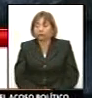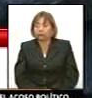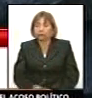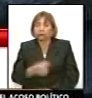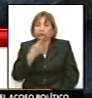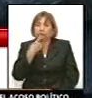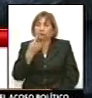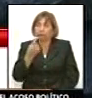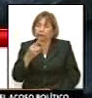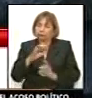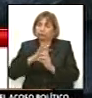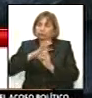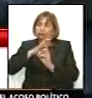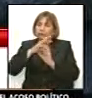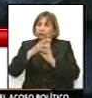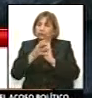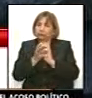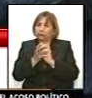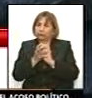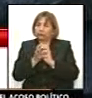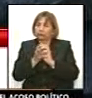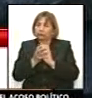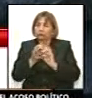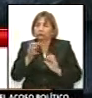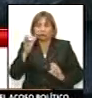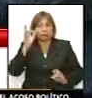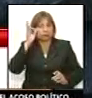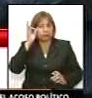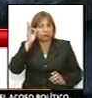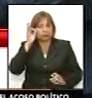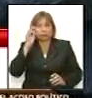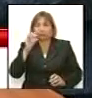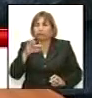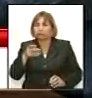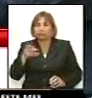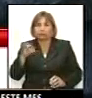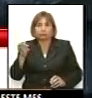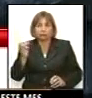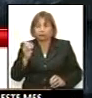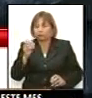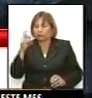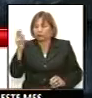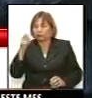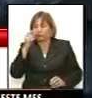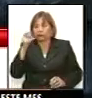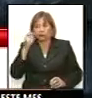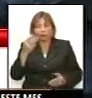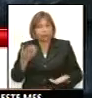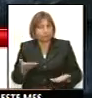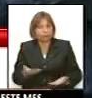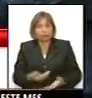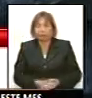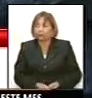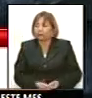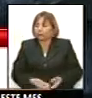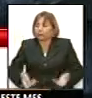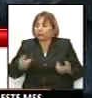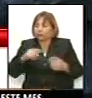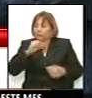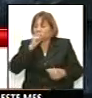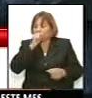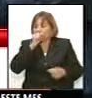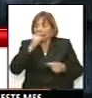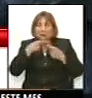esté confabulada con el Fuji Montesinismo, con el APRA, cuando es la prensa la